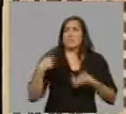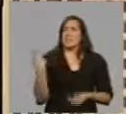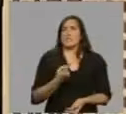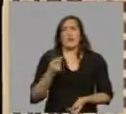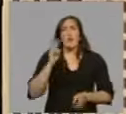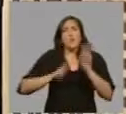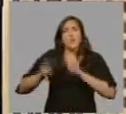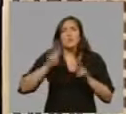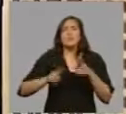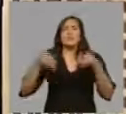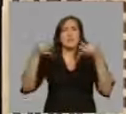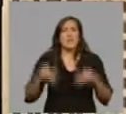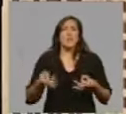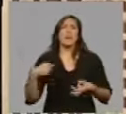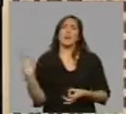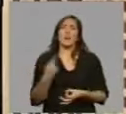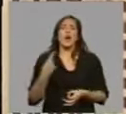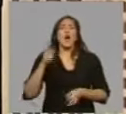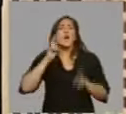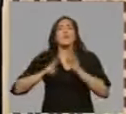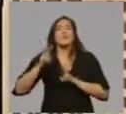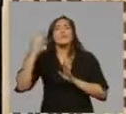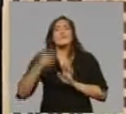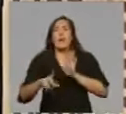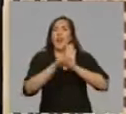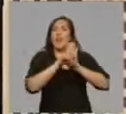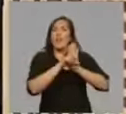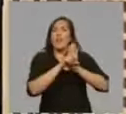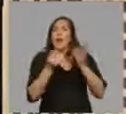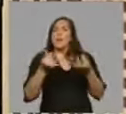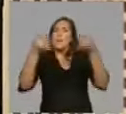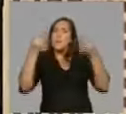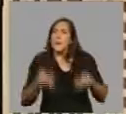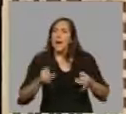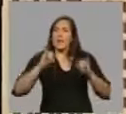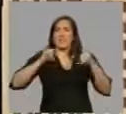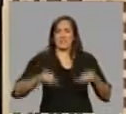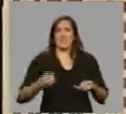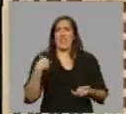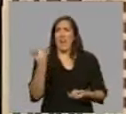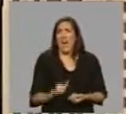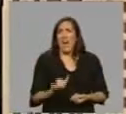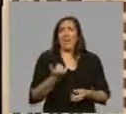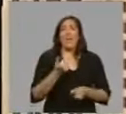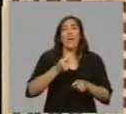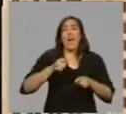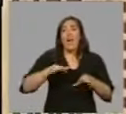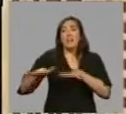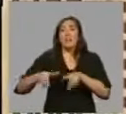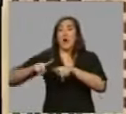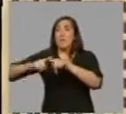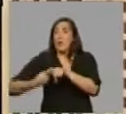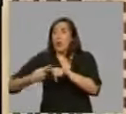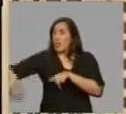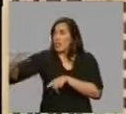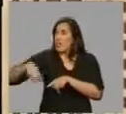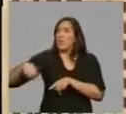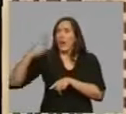favor, para hacerlo, utilizar los instrumentos legítimos, válidos y maravillosos que tiene la actividad política, del debate,